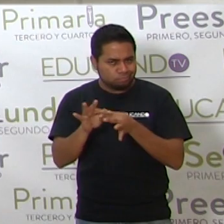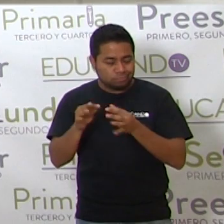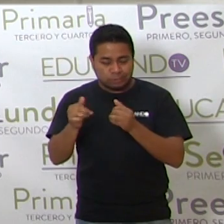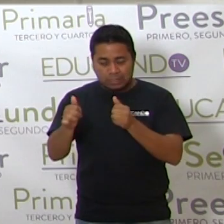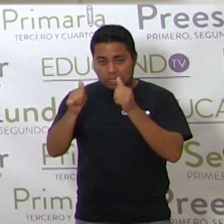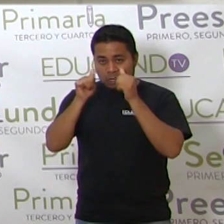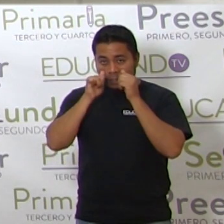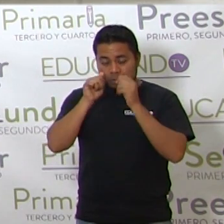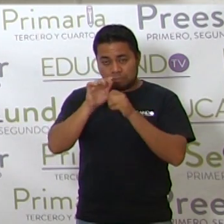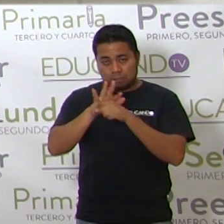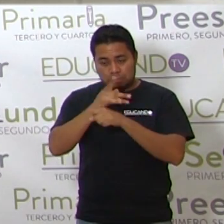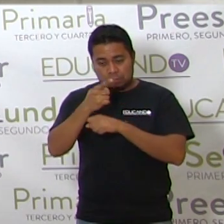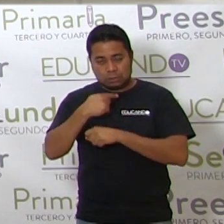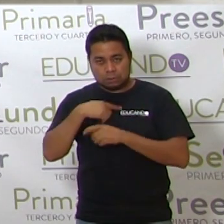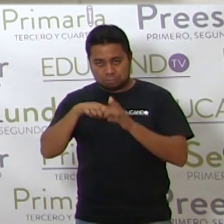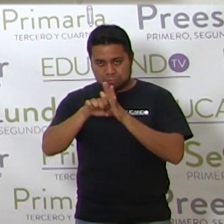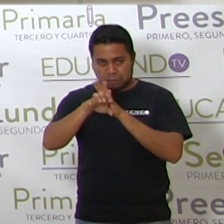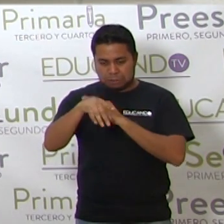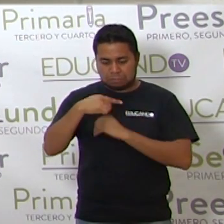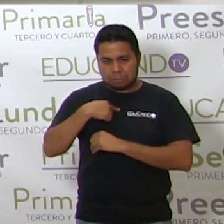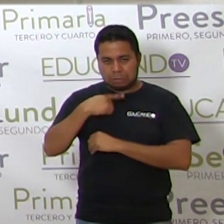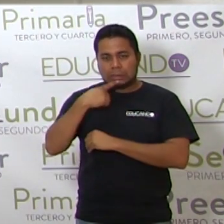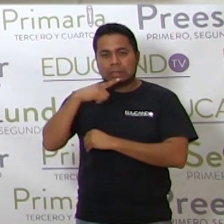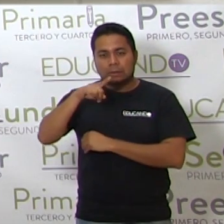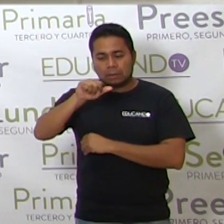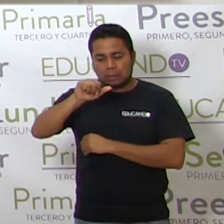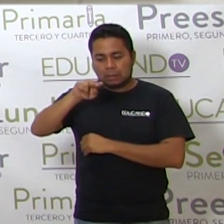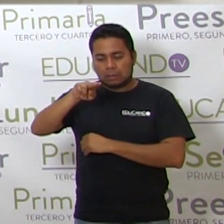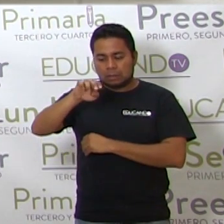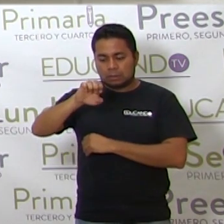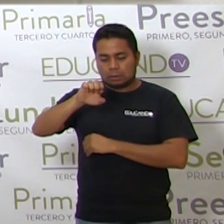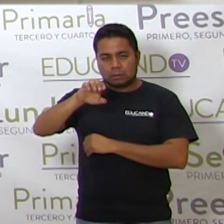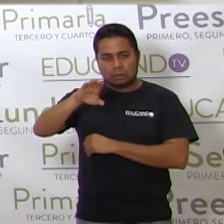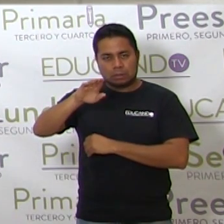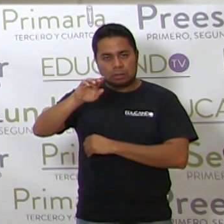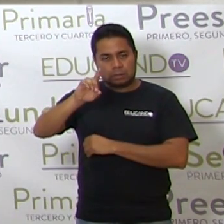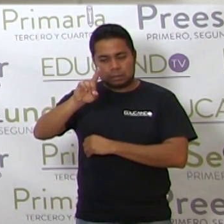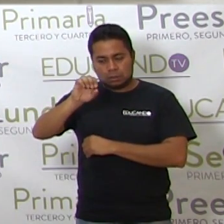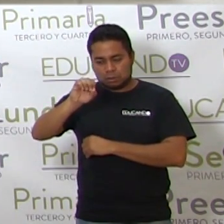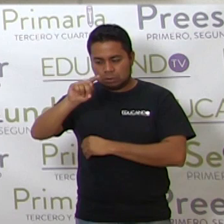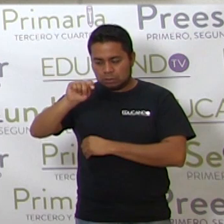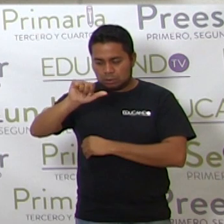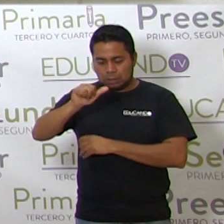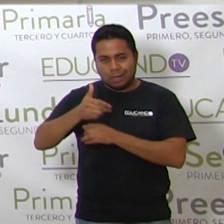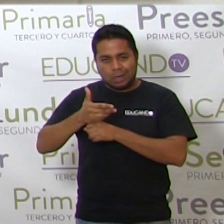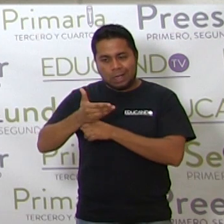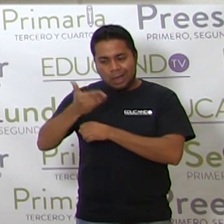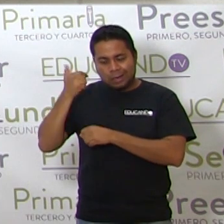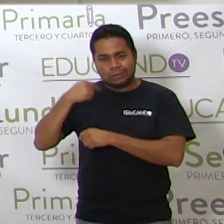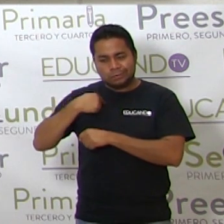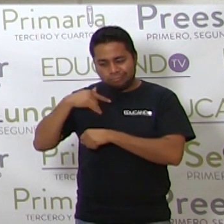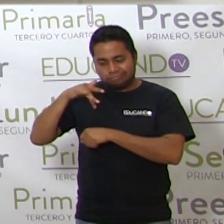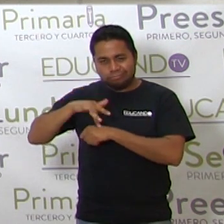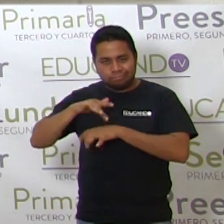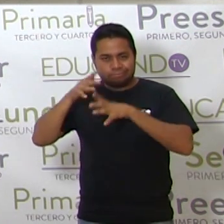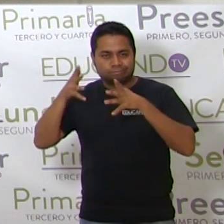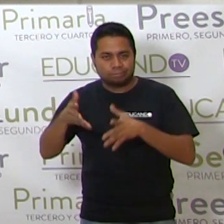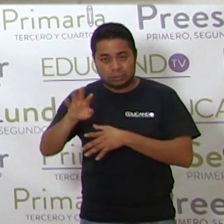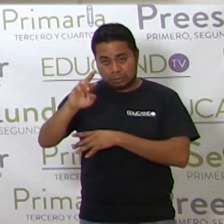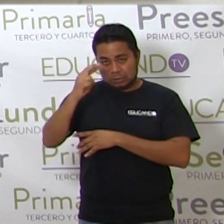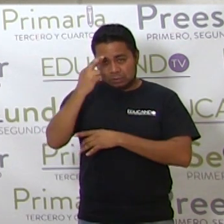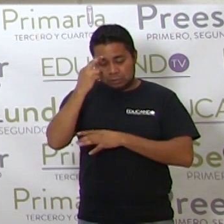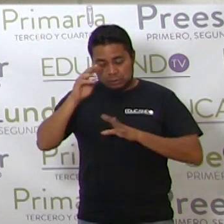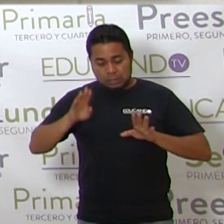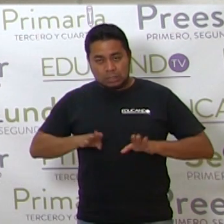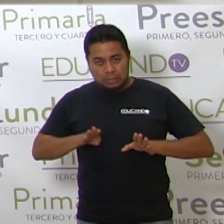cuando nosotros hablamos de una anécdota es algo que nosotros ya vivimos recuerda que una de las características de las obras de teatro